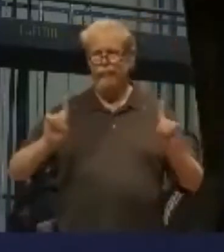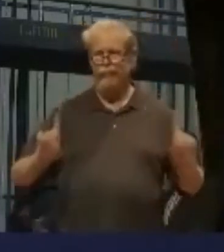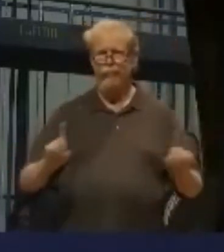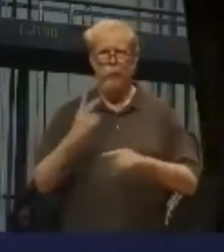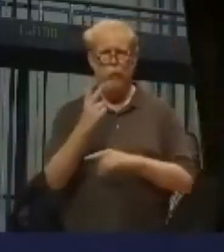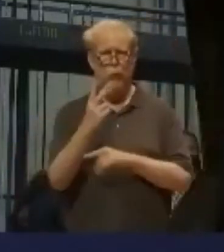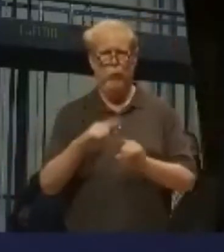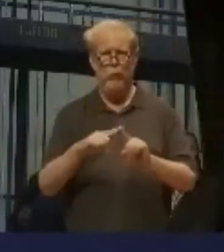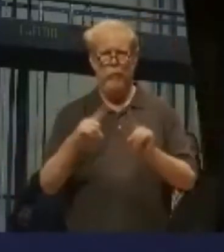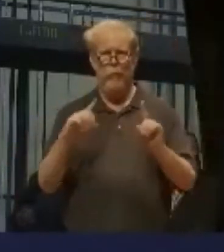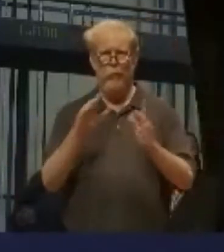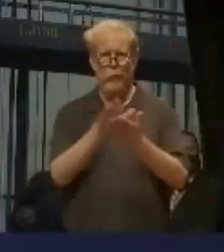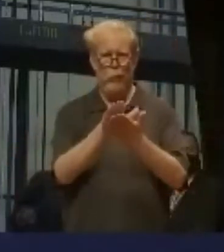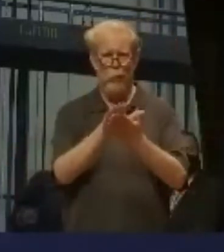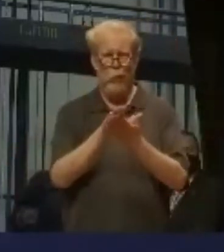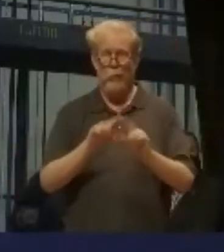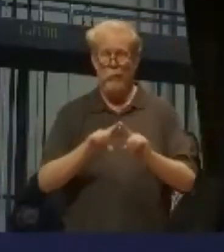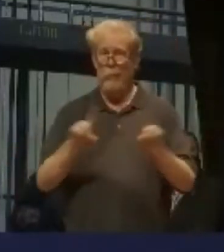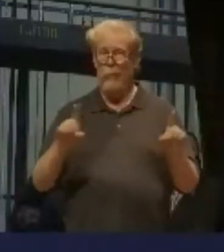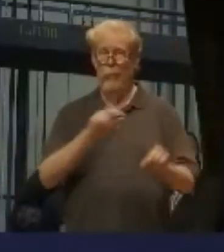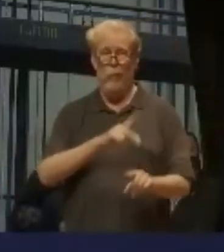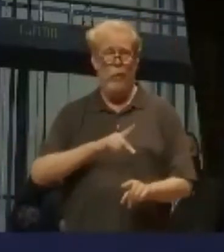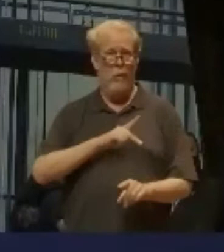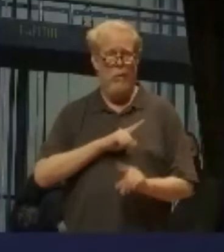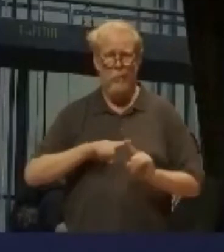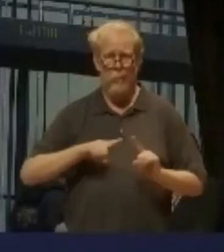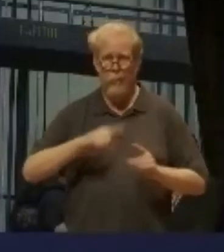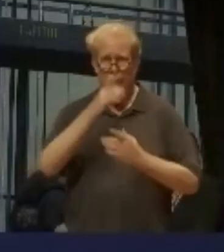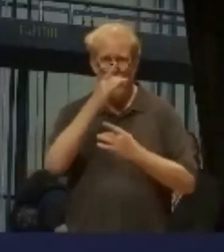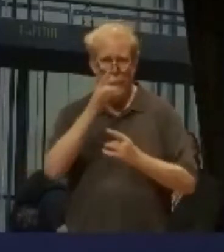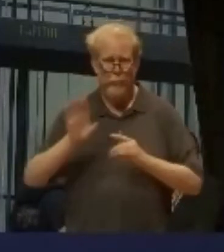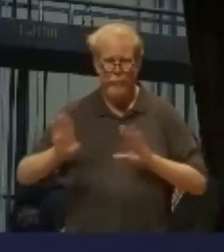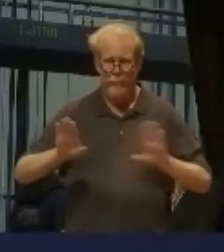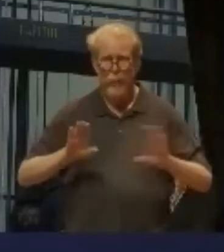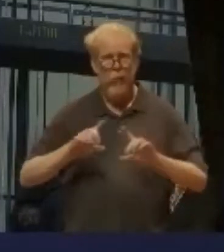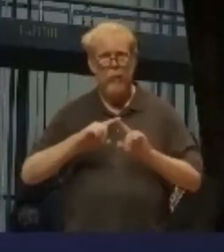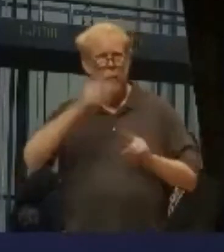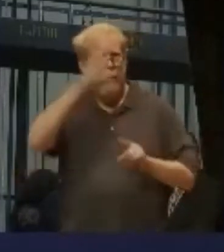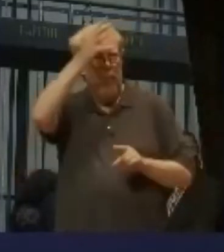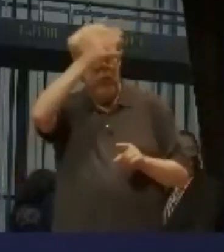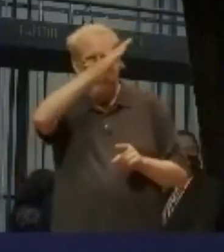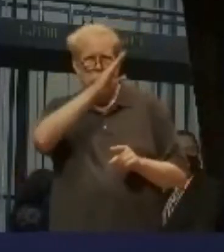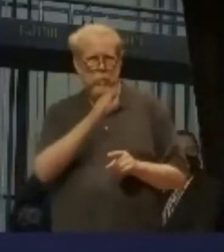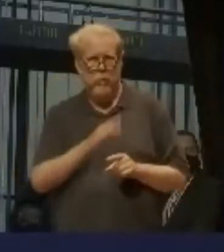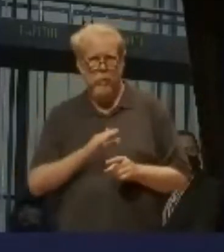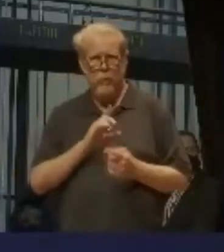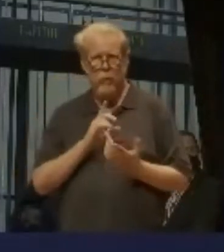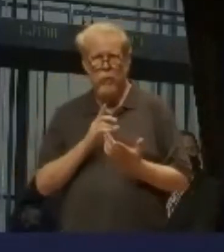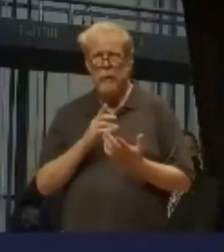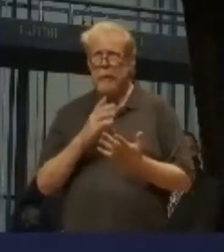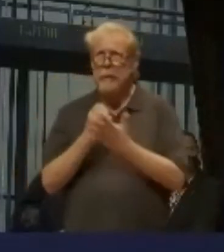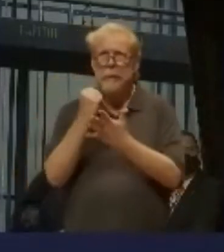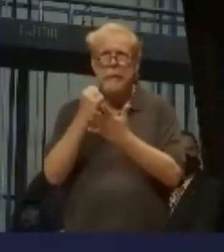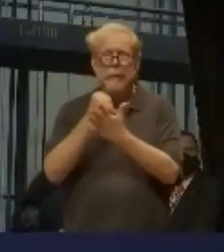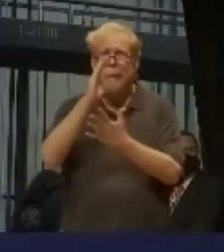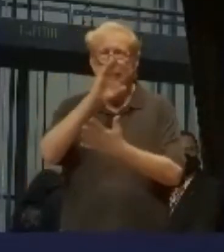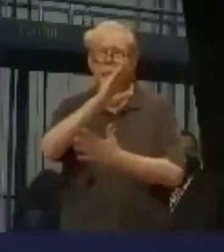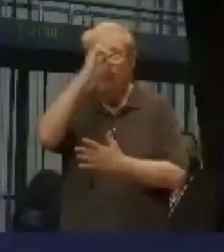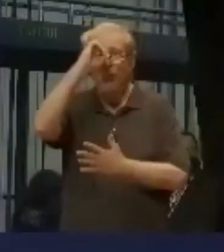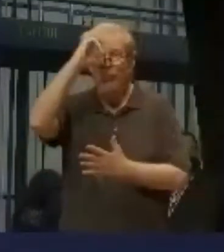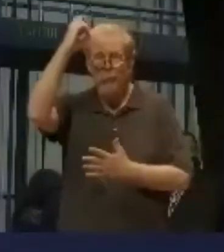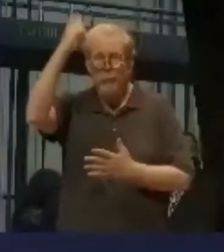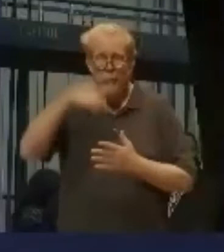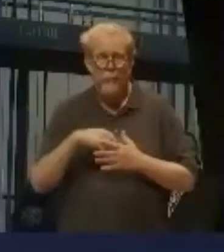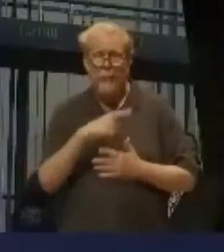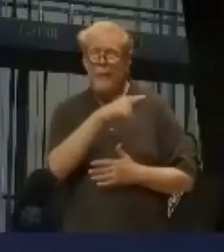7 años, van al distrito del SAISD y van a 2 diferentes escuelas porque tienen intereses diferentes. Pero mi papá nunca los